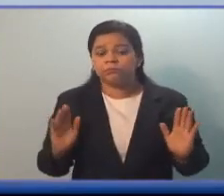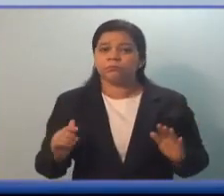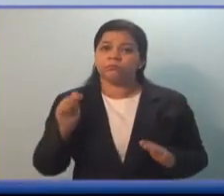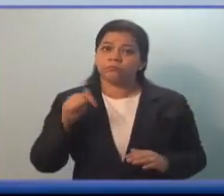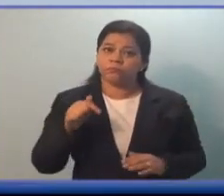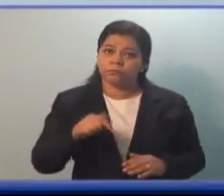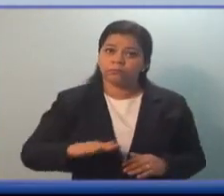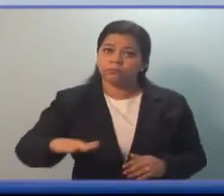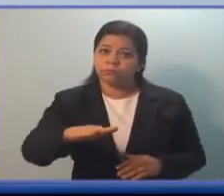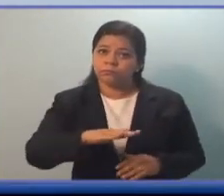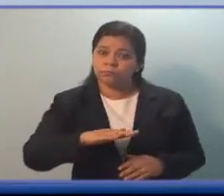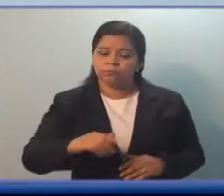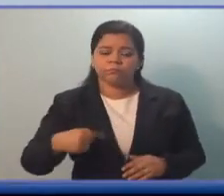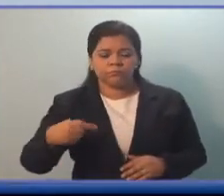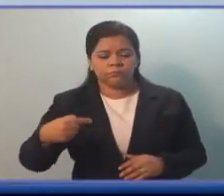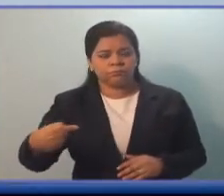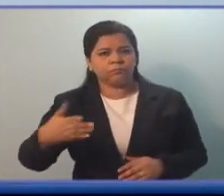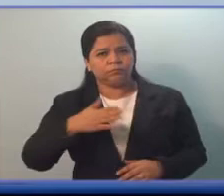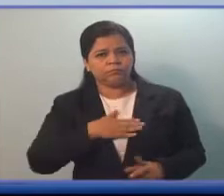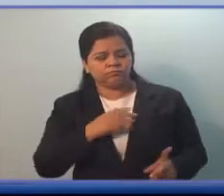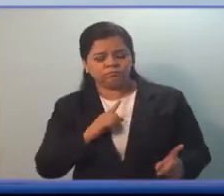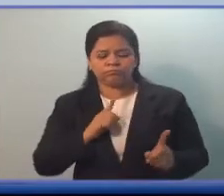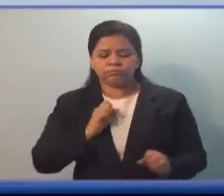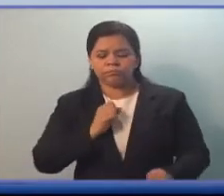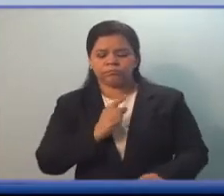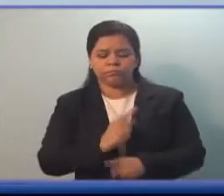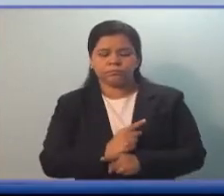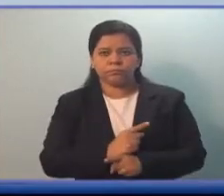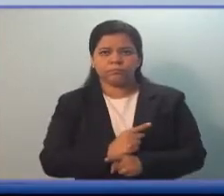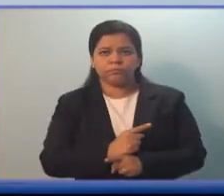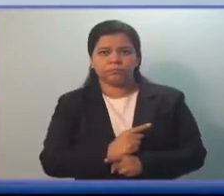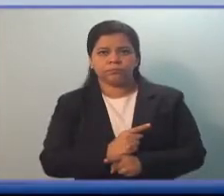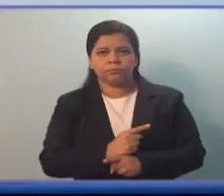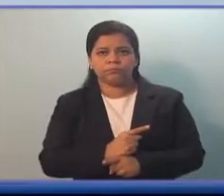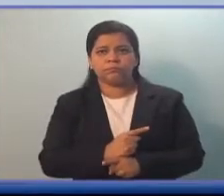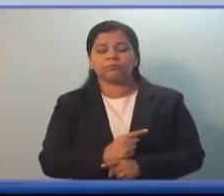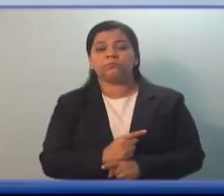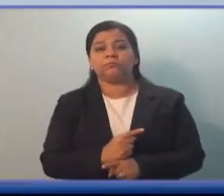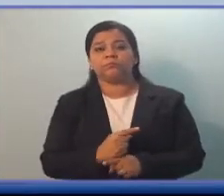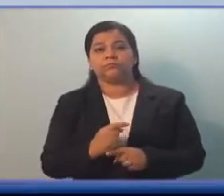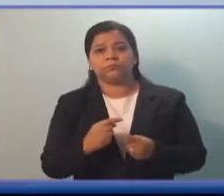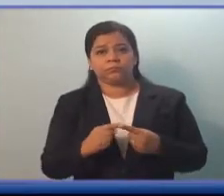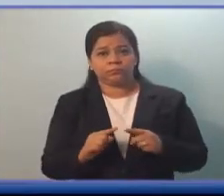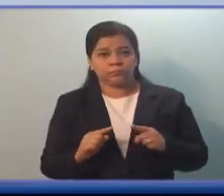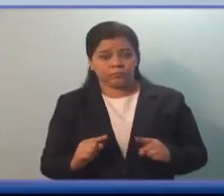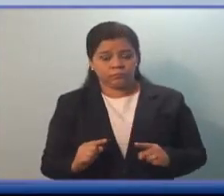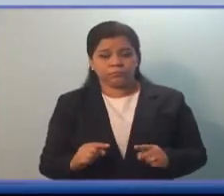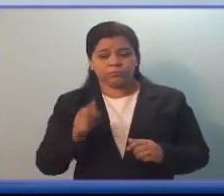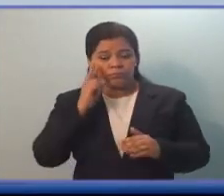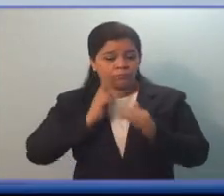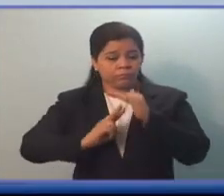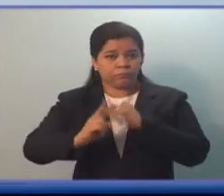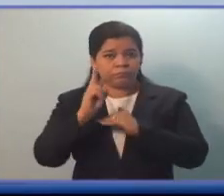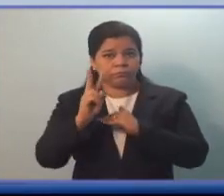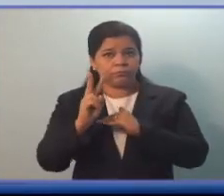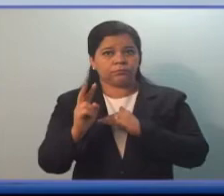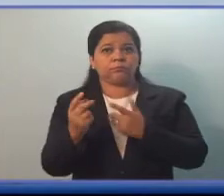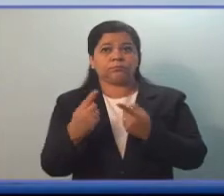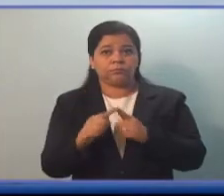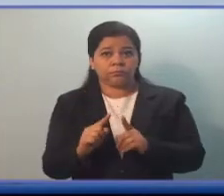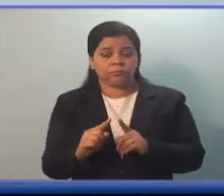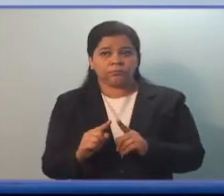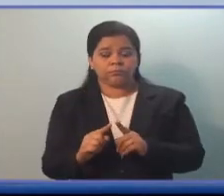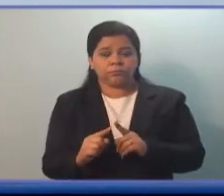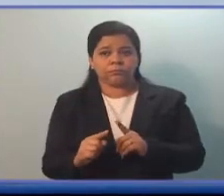línea, pues siempre ha sido mi actitud ponderada, ¿verdad?, ponderada de visión y de cara